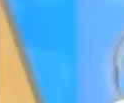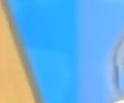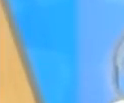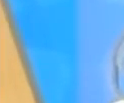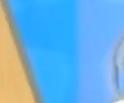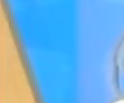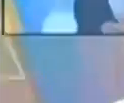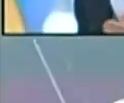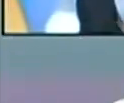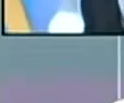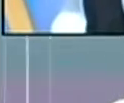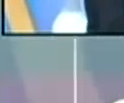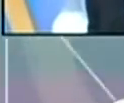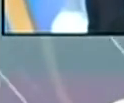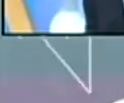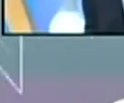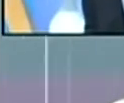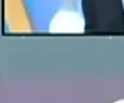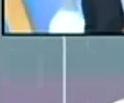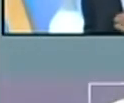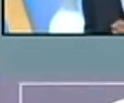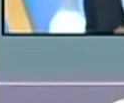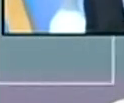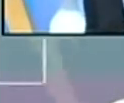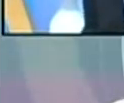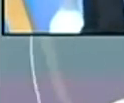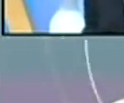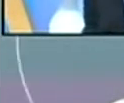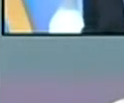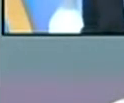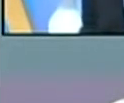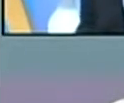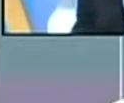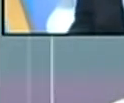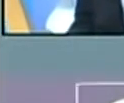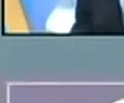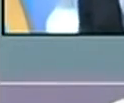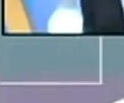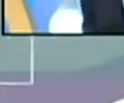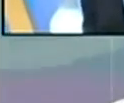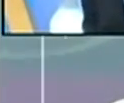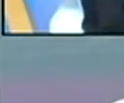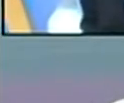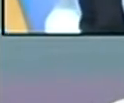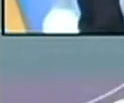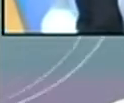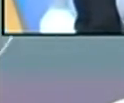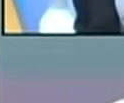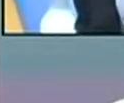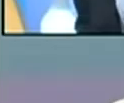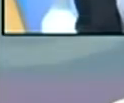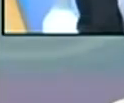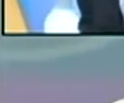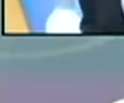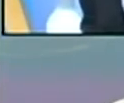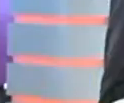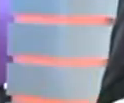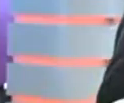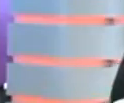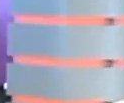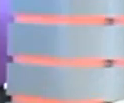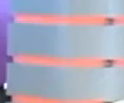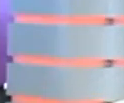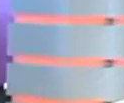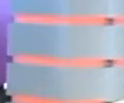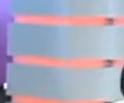mayo, que baje a 2% en junio y que se quede en esos niveles hasta fin de año. Es decir, estamos atravesando lo peor,